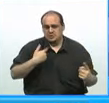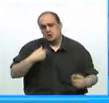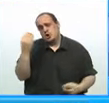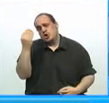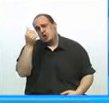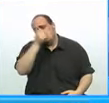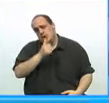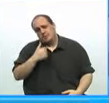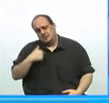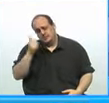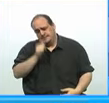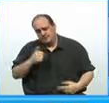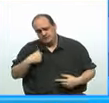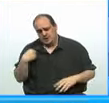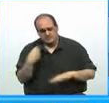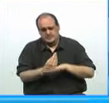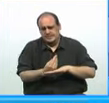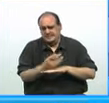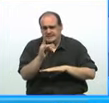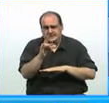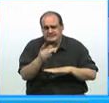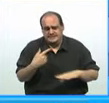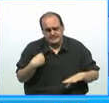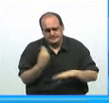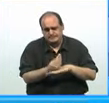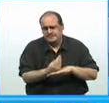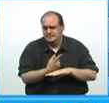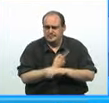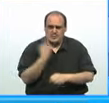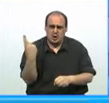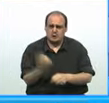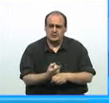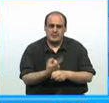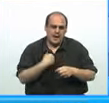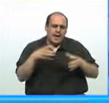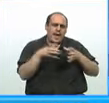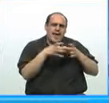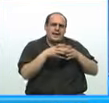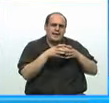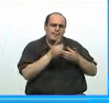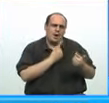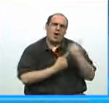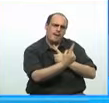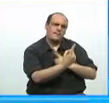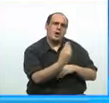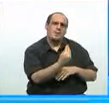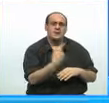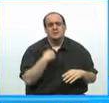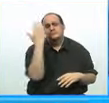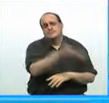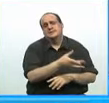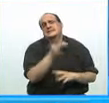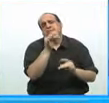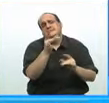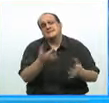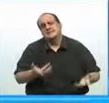eso es que no lo jugué y bueno, y así para eso hay un equipo que también lo puede hacer, pero bueno, no se pudo ganar. Que